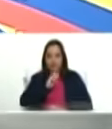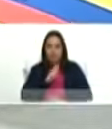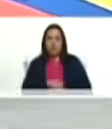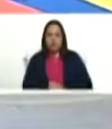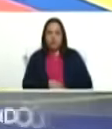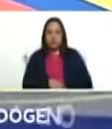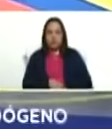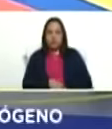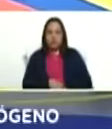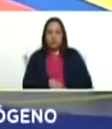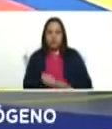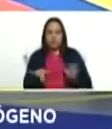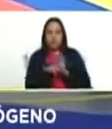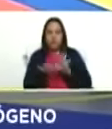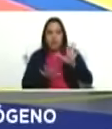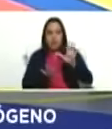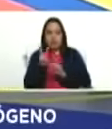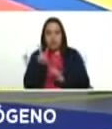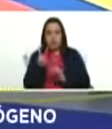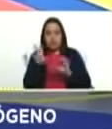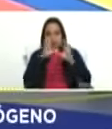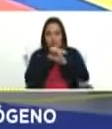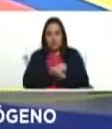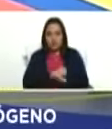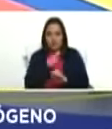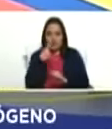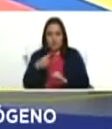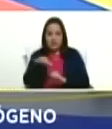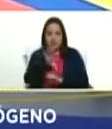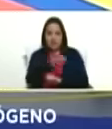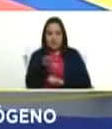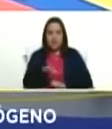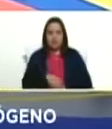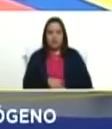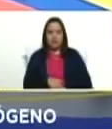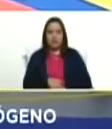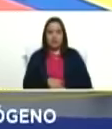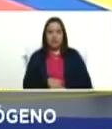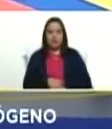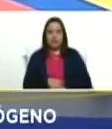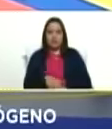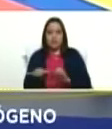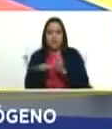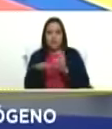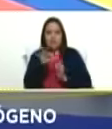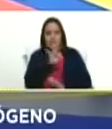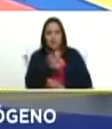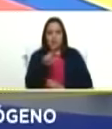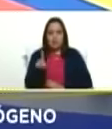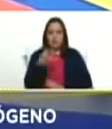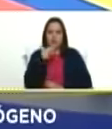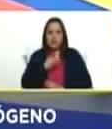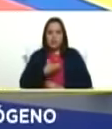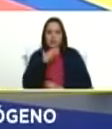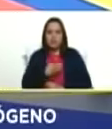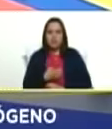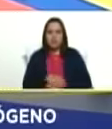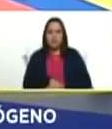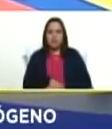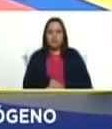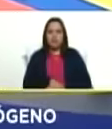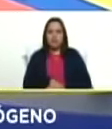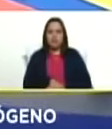Para las 12. Como dice la canción. Para el 31 de diciembre.